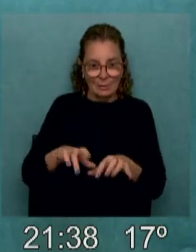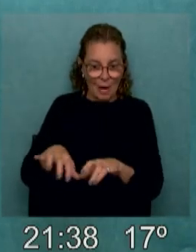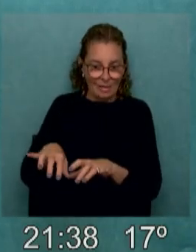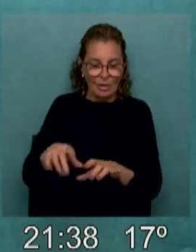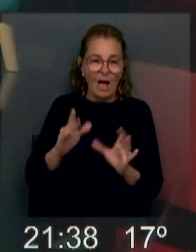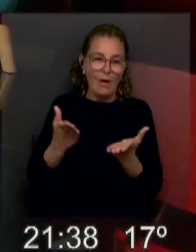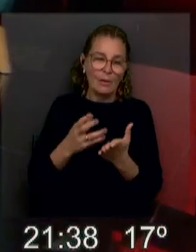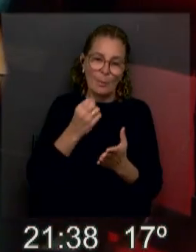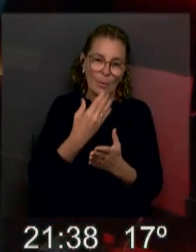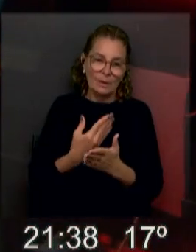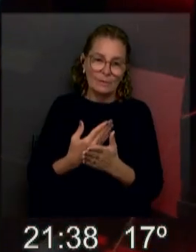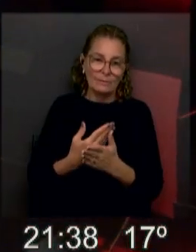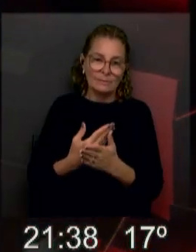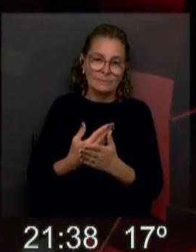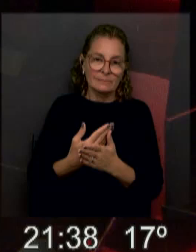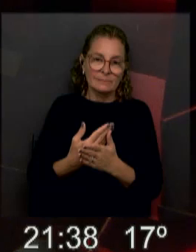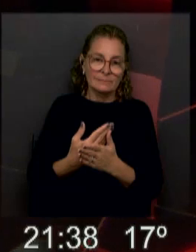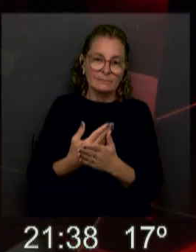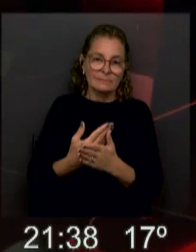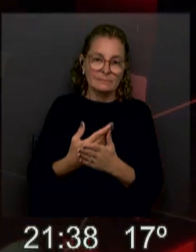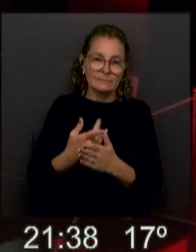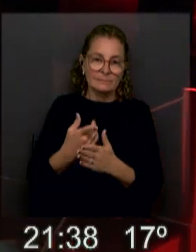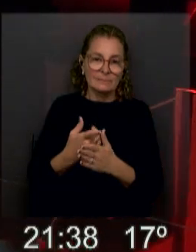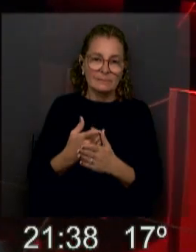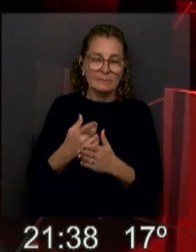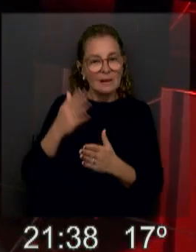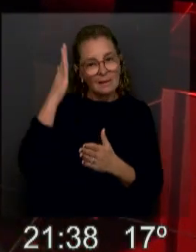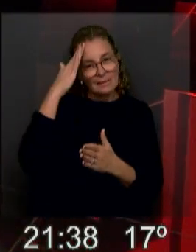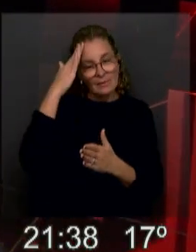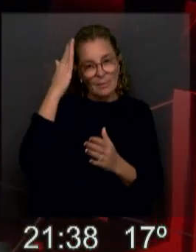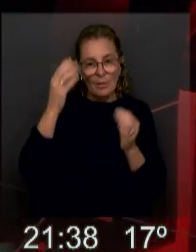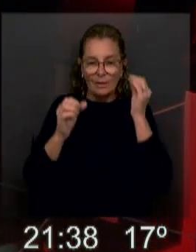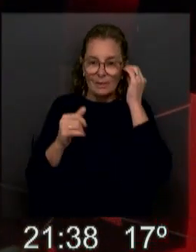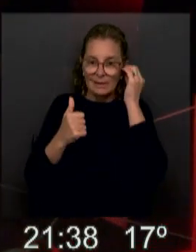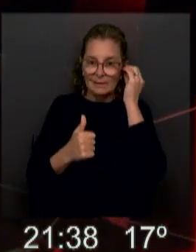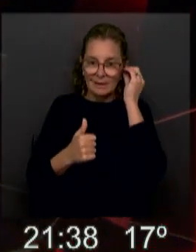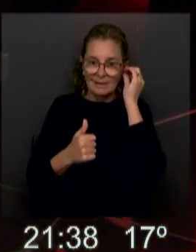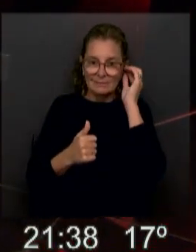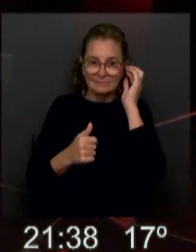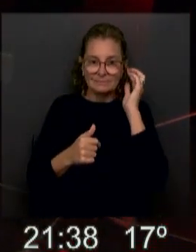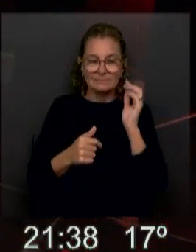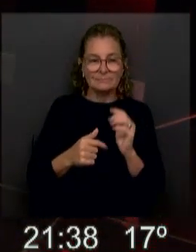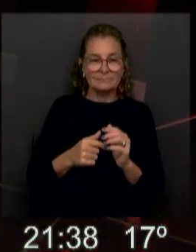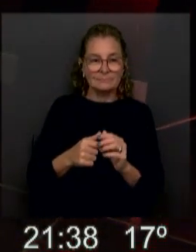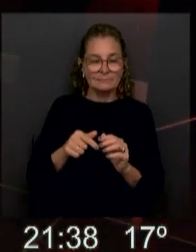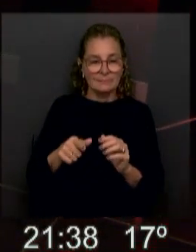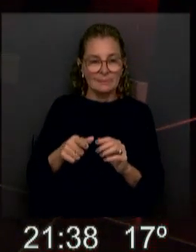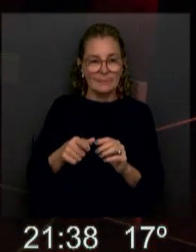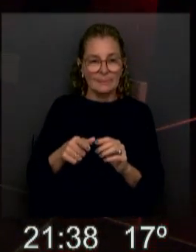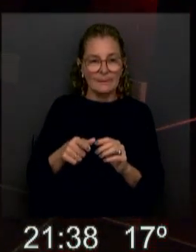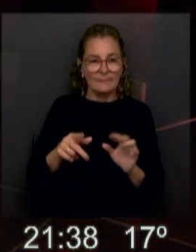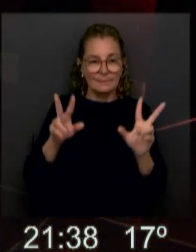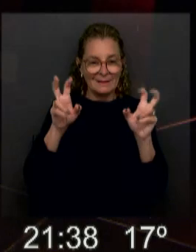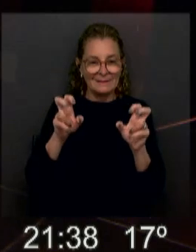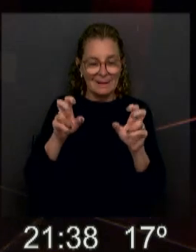buenísimo. Podemos poner como melodías ahí y sabemos que van a estar en el momento del envío. O sea que el tema de